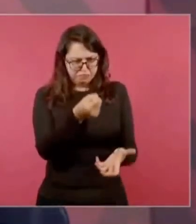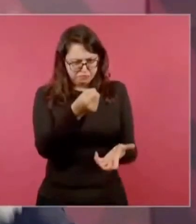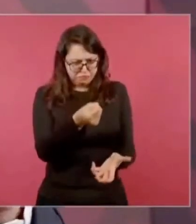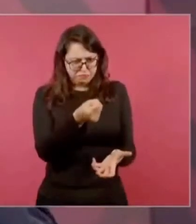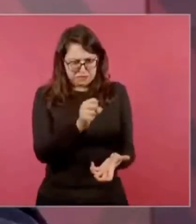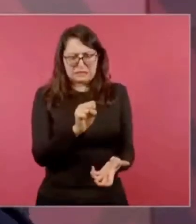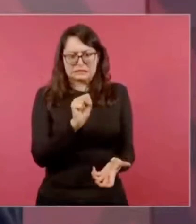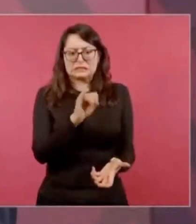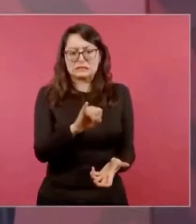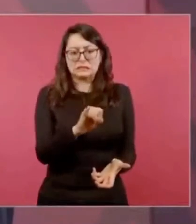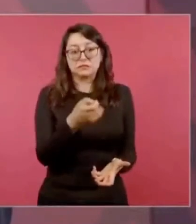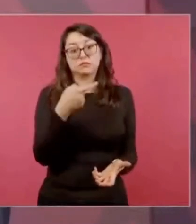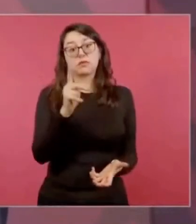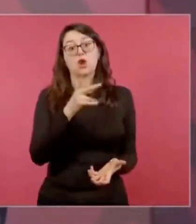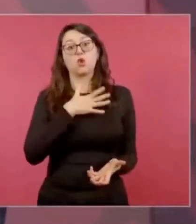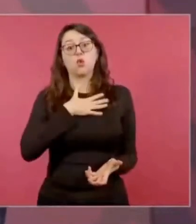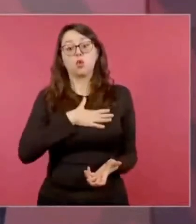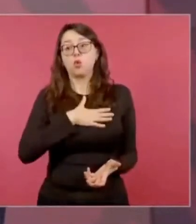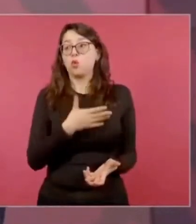crecimiento con bienestar,